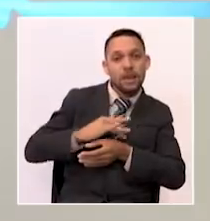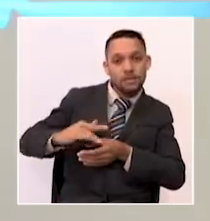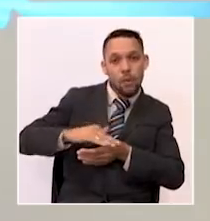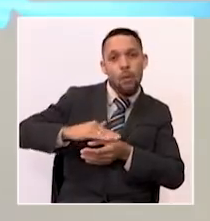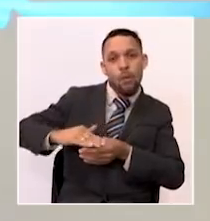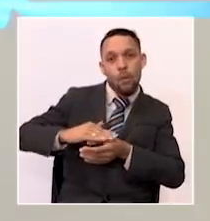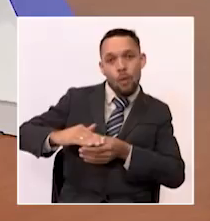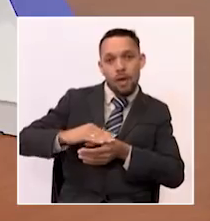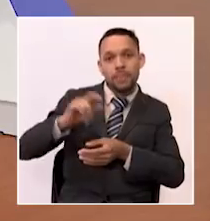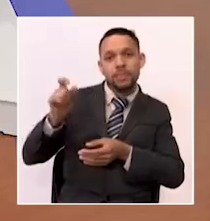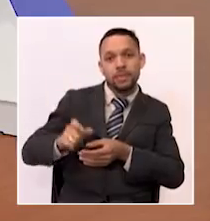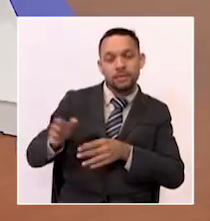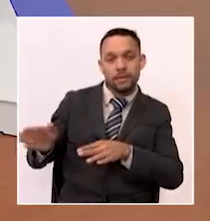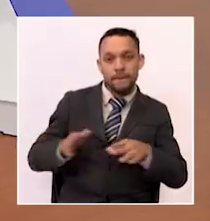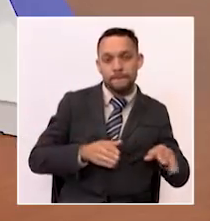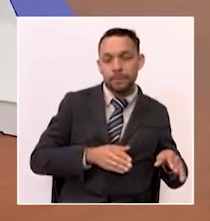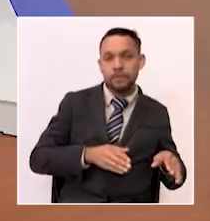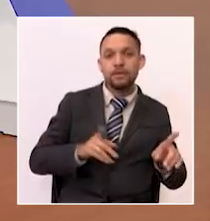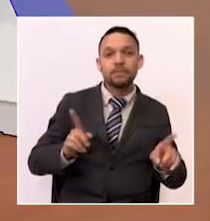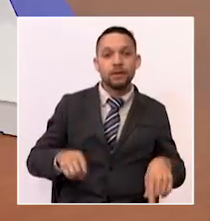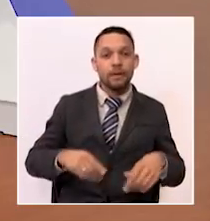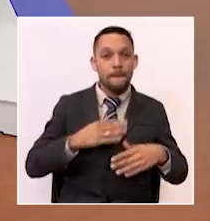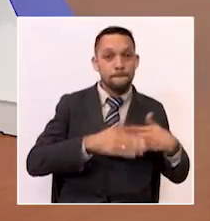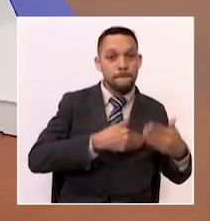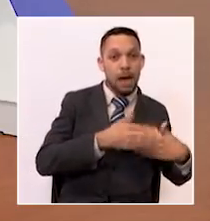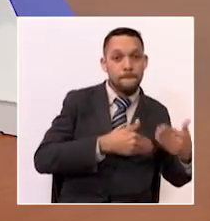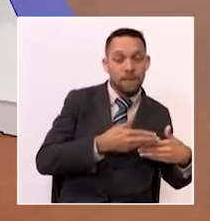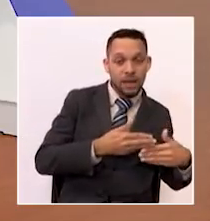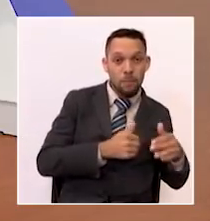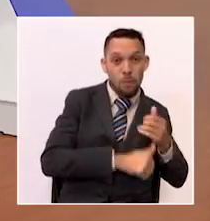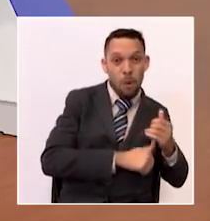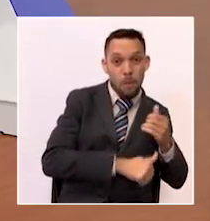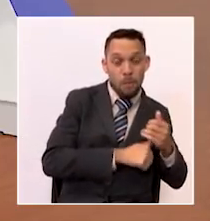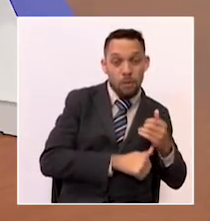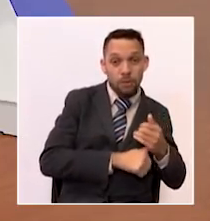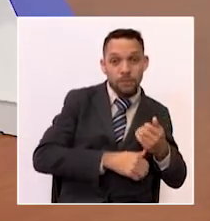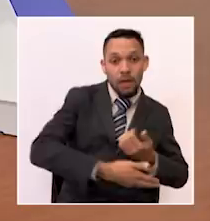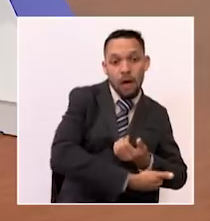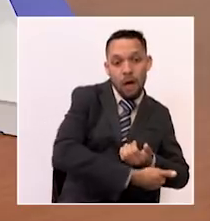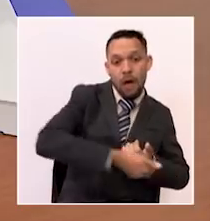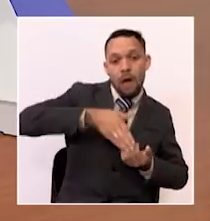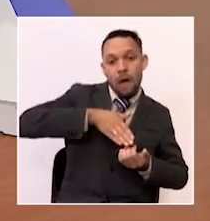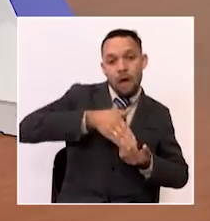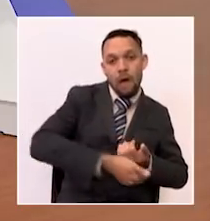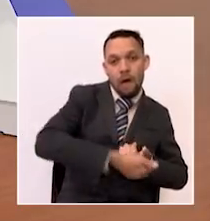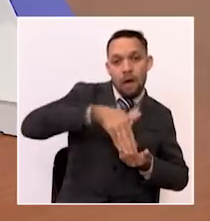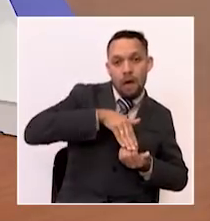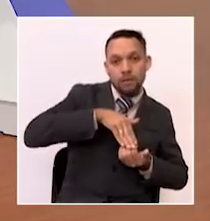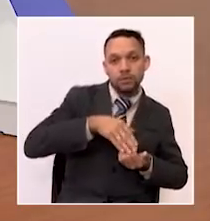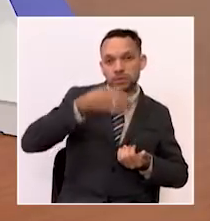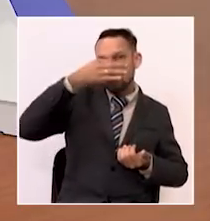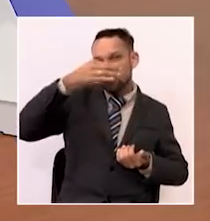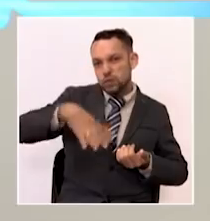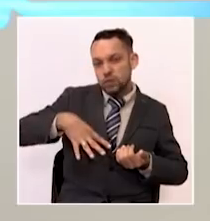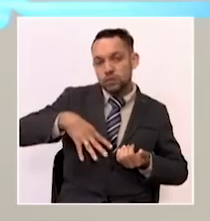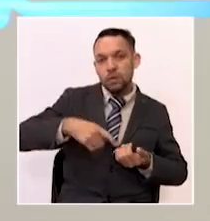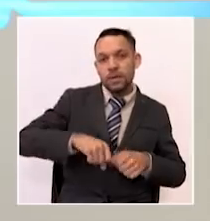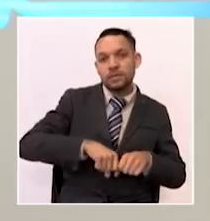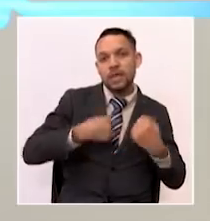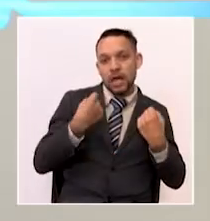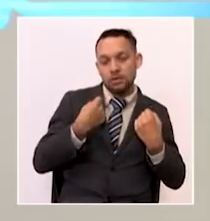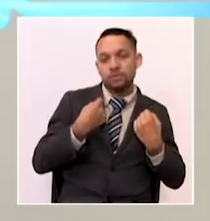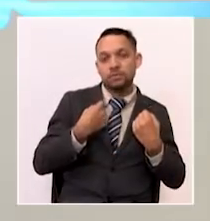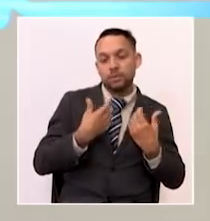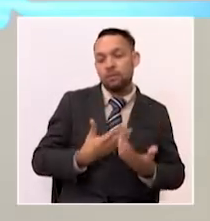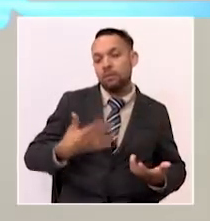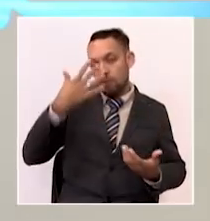Doc, y la limpieza de adelante hacia atrás, que de pronto es un error. Es verdad, porque muchas de las pacientes no tienen estreñimiento, no tienen problemas con su pareja, pero lo que sucede es